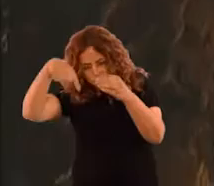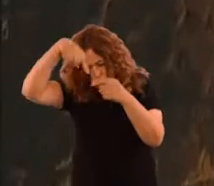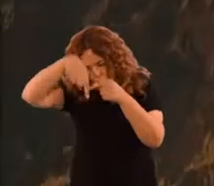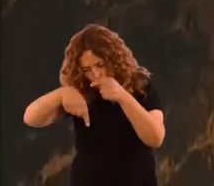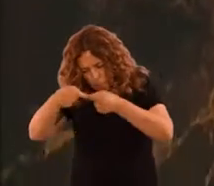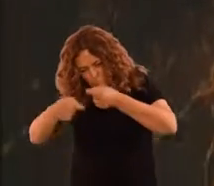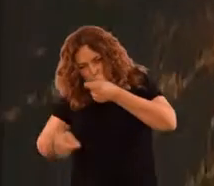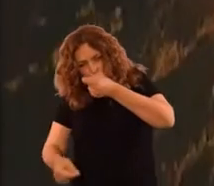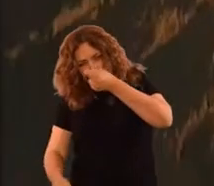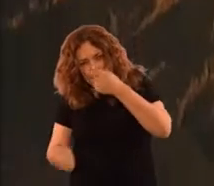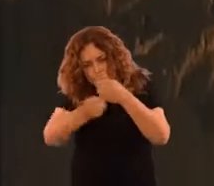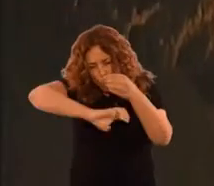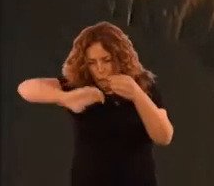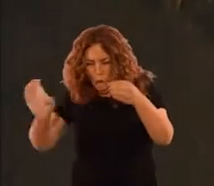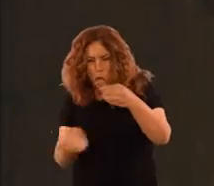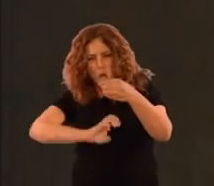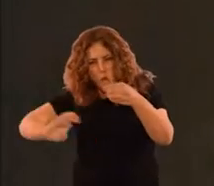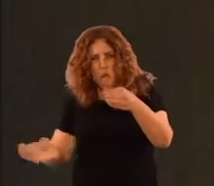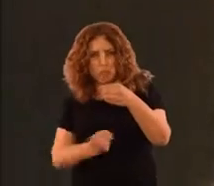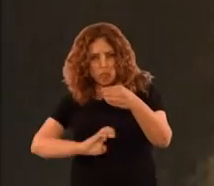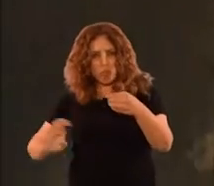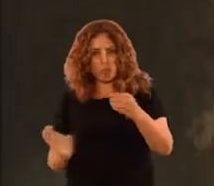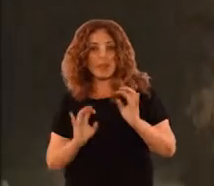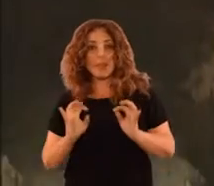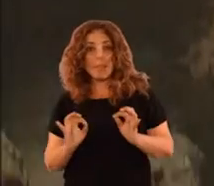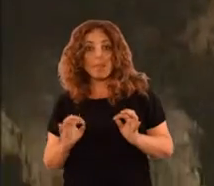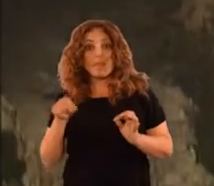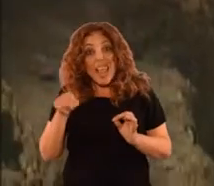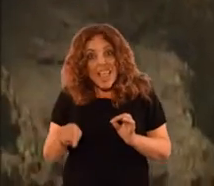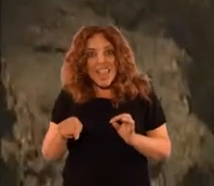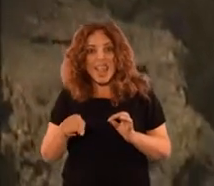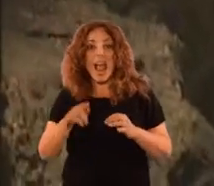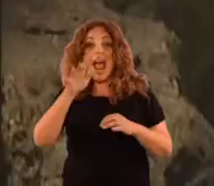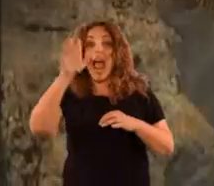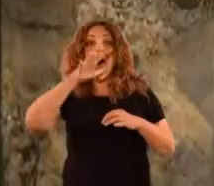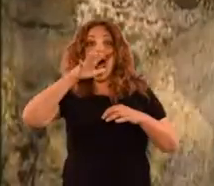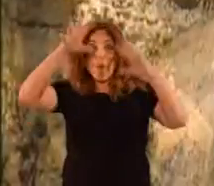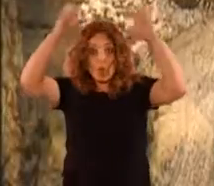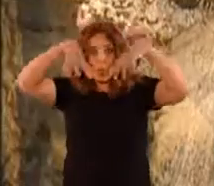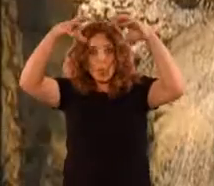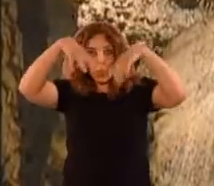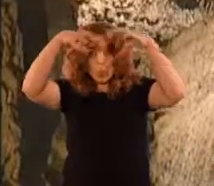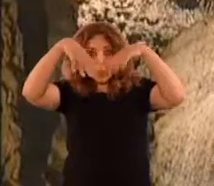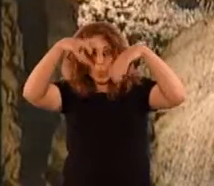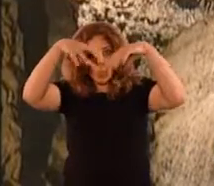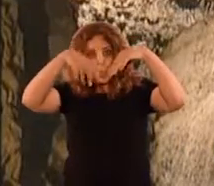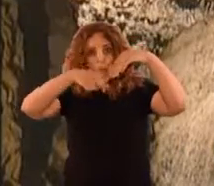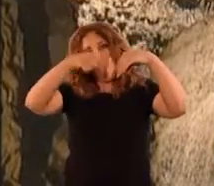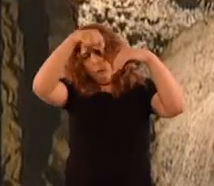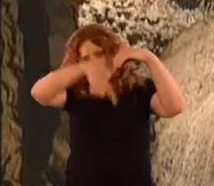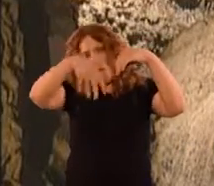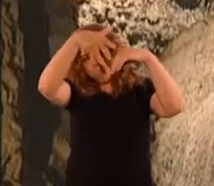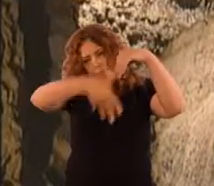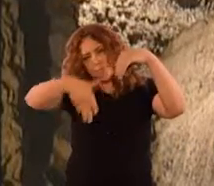que da paso a las galerías subterráneas de recorridos kilométricos. A través de ellas el agua de lluvia se canaliza hacia